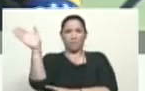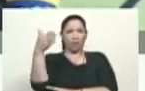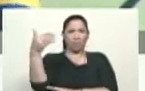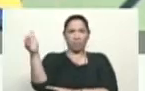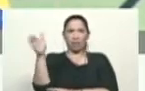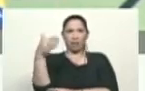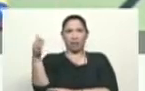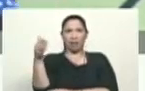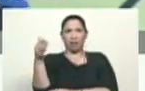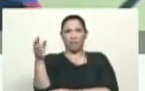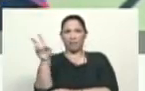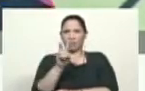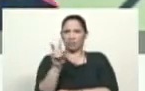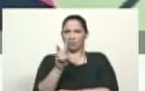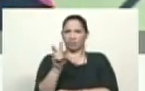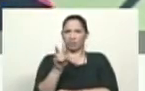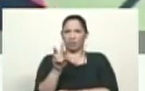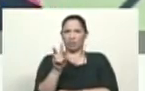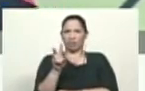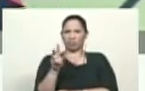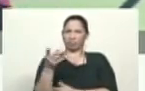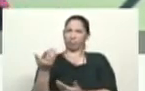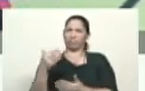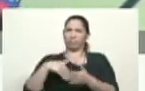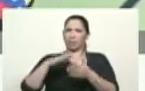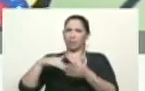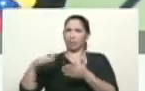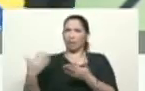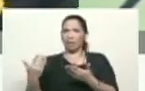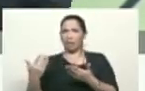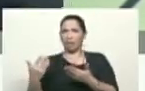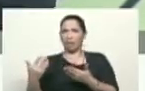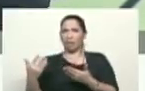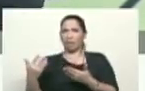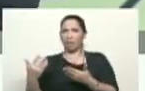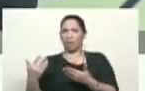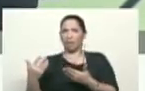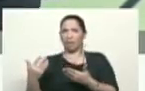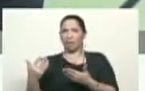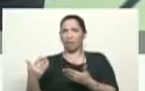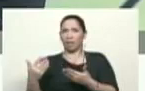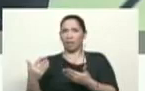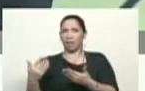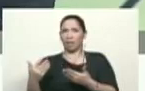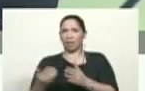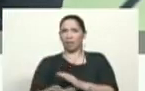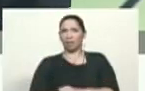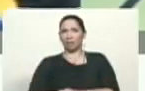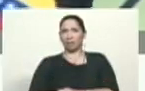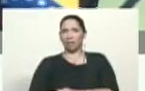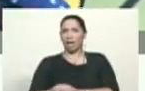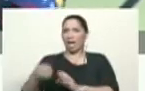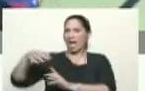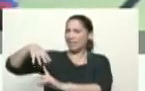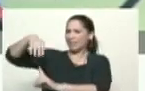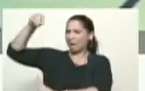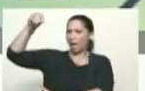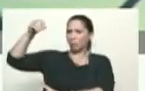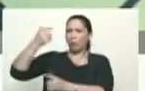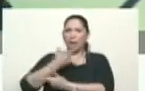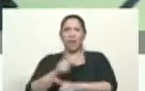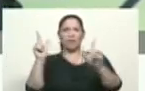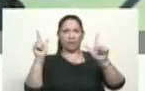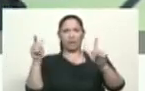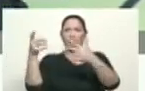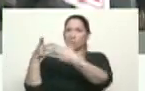pintadas, por Dios, por lo más sagrado, que pongan en el backing que es esto que se pone detrás